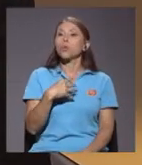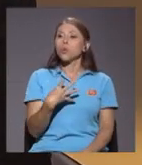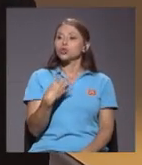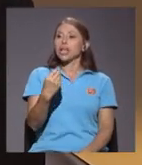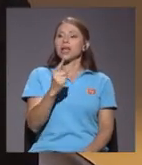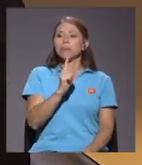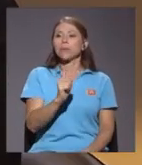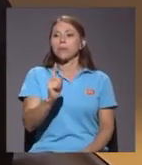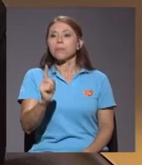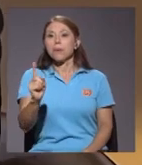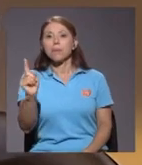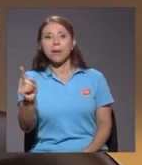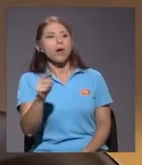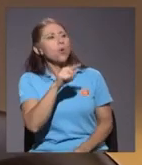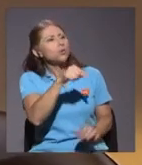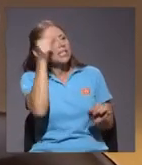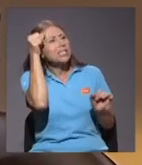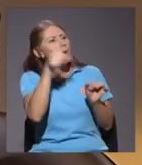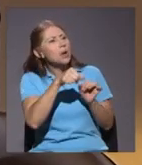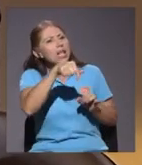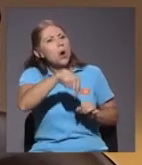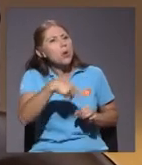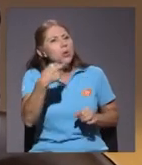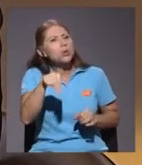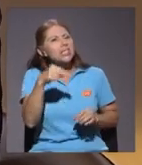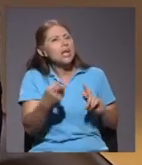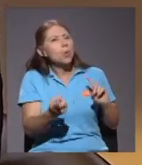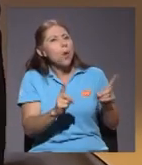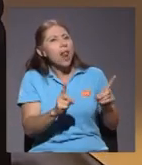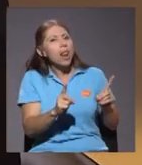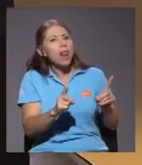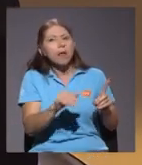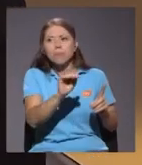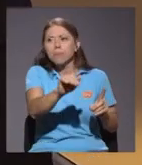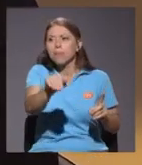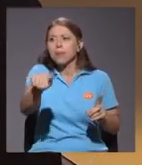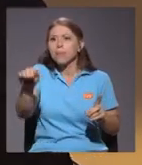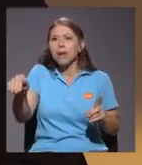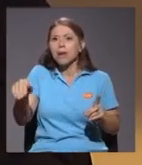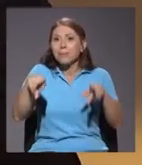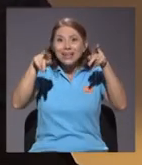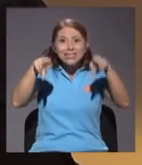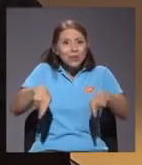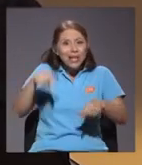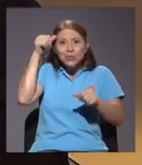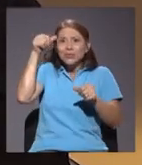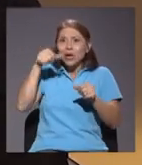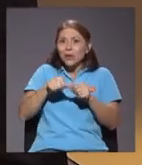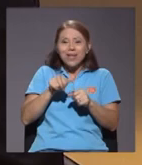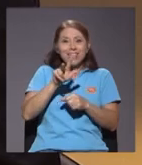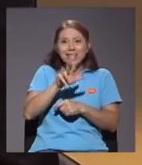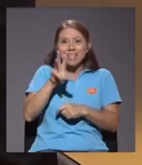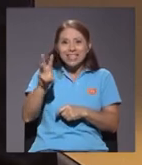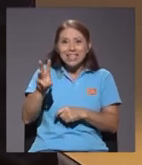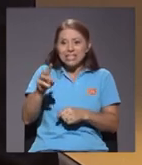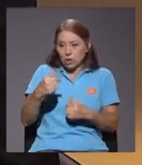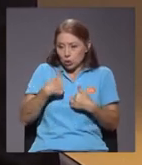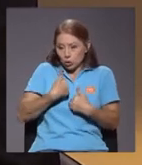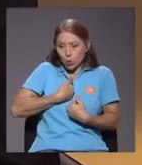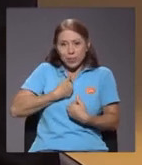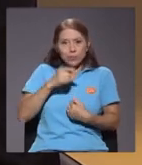de cuál nota te acordás que pasamos hoy nadie se acordaba a las 36 ni siquiera yo me acordaba el 36